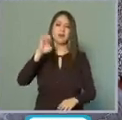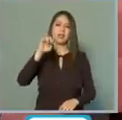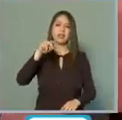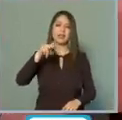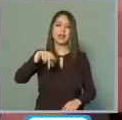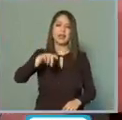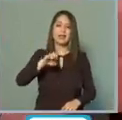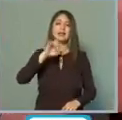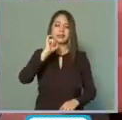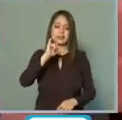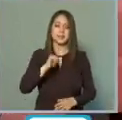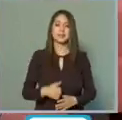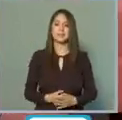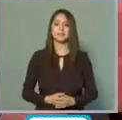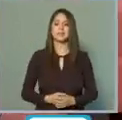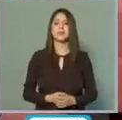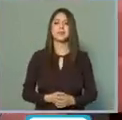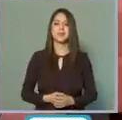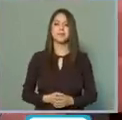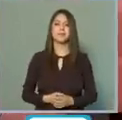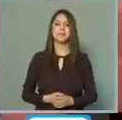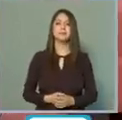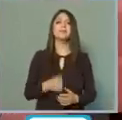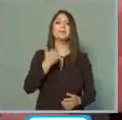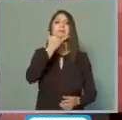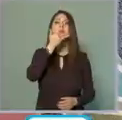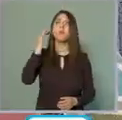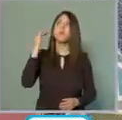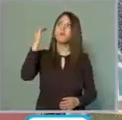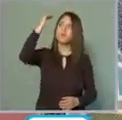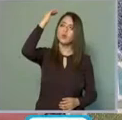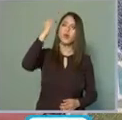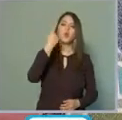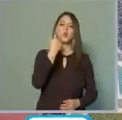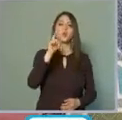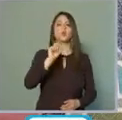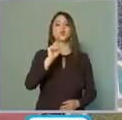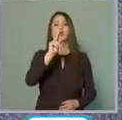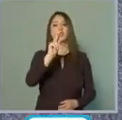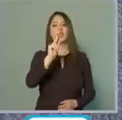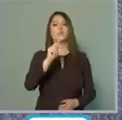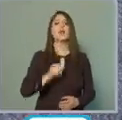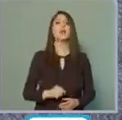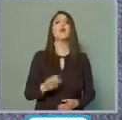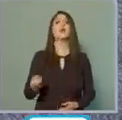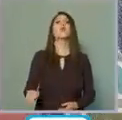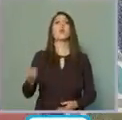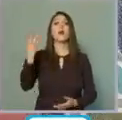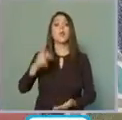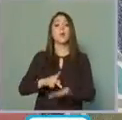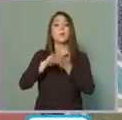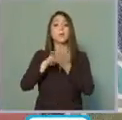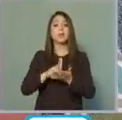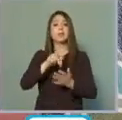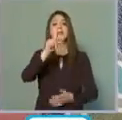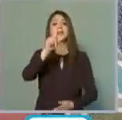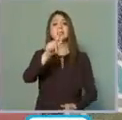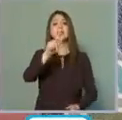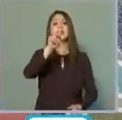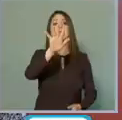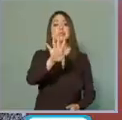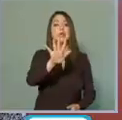Vamos a verlo. A ver, mi querido Quique, ¿cuánto mides? 1.80. 1.80. ¿Y cuánto pesas?